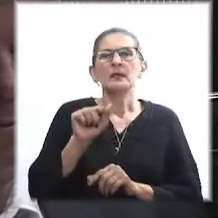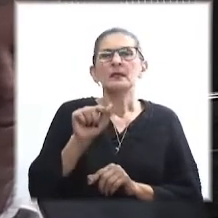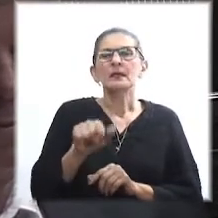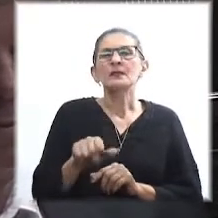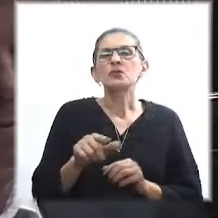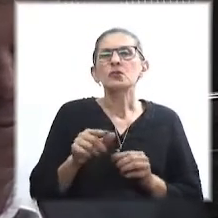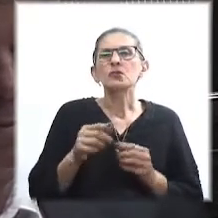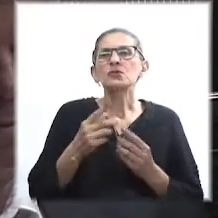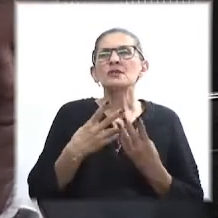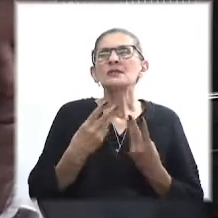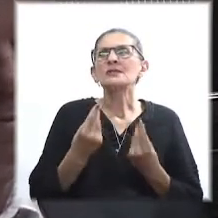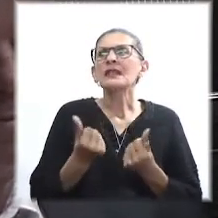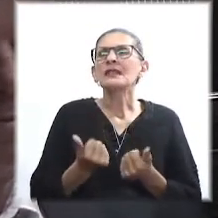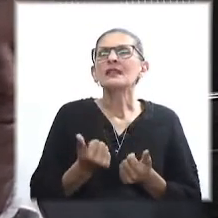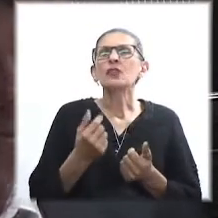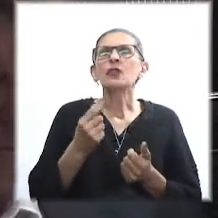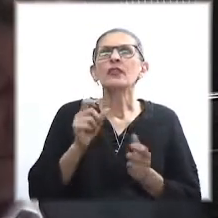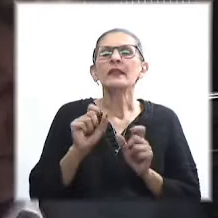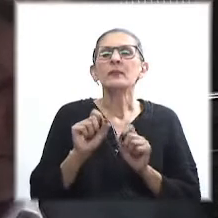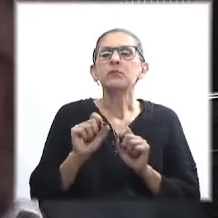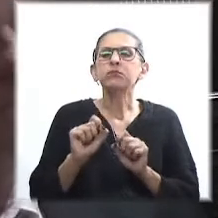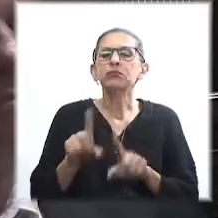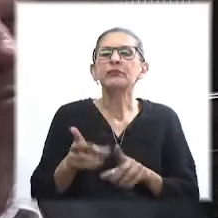de pertenencia a la nación.